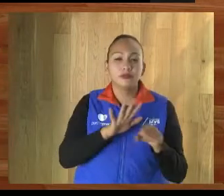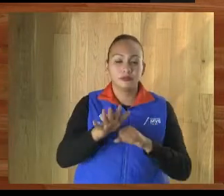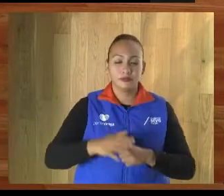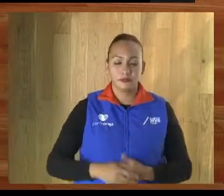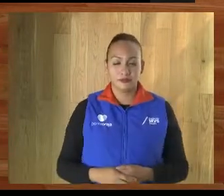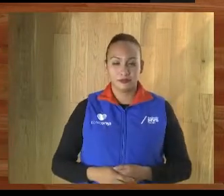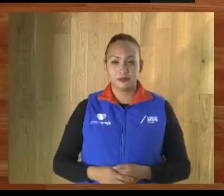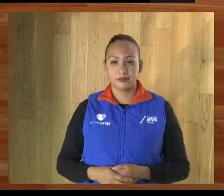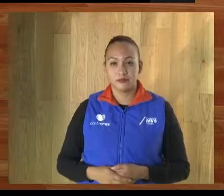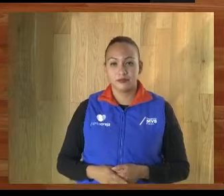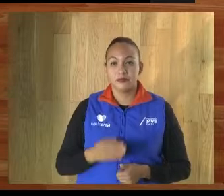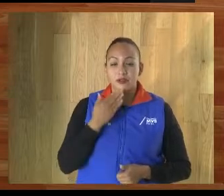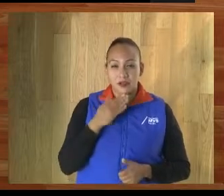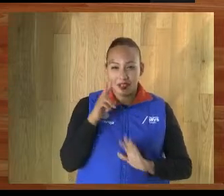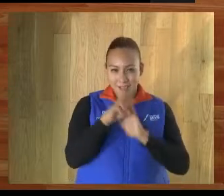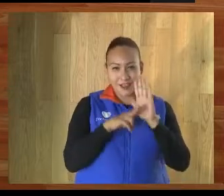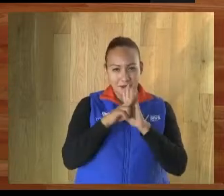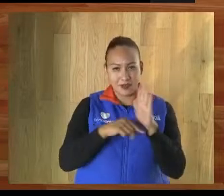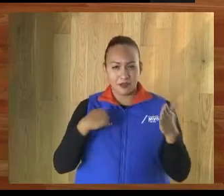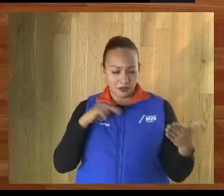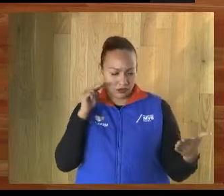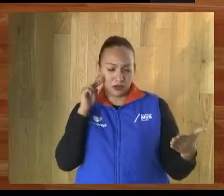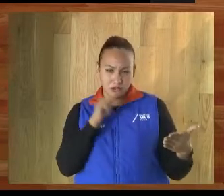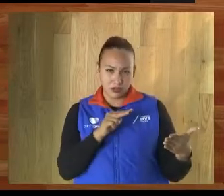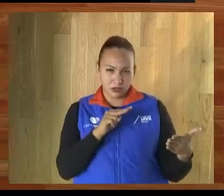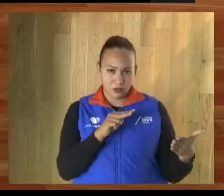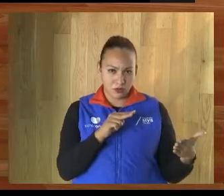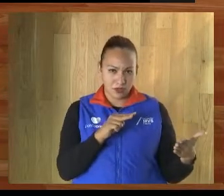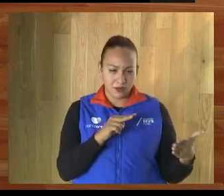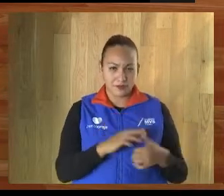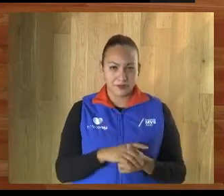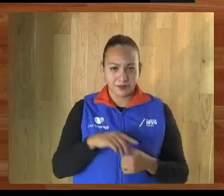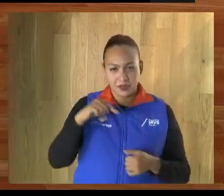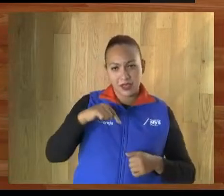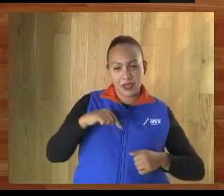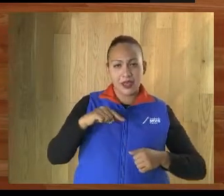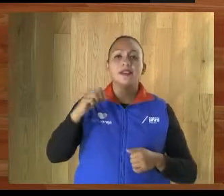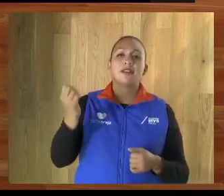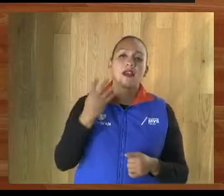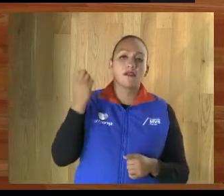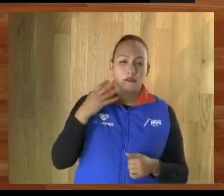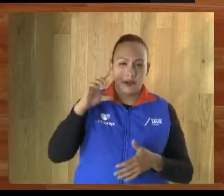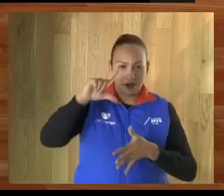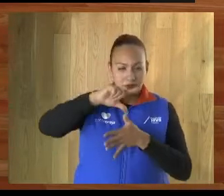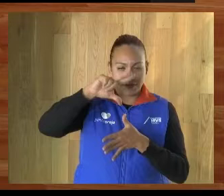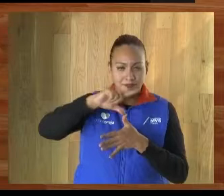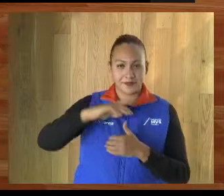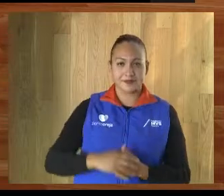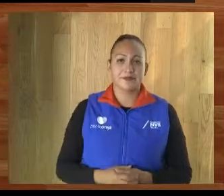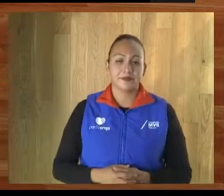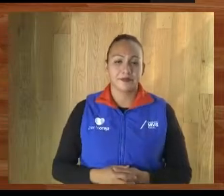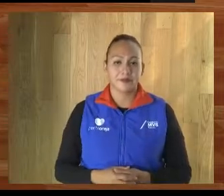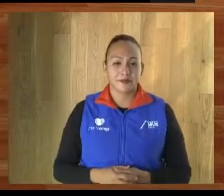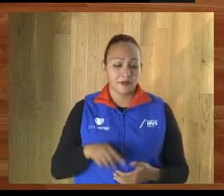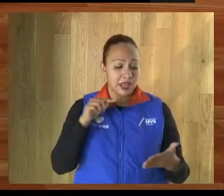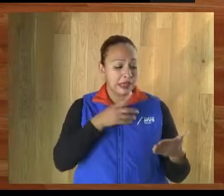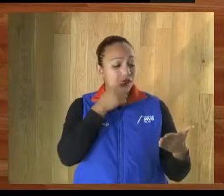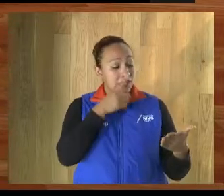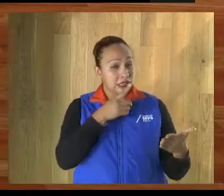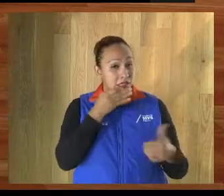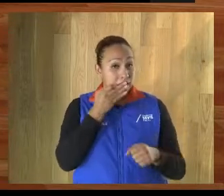En el vídeo que he estado viendo del encuentro latinoamericano, de este encuentro que nos concita aquí a todos, pues se habla de